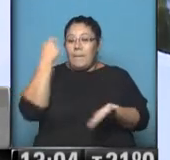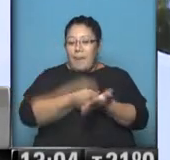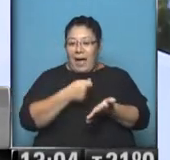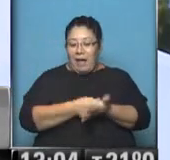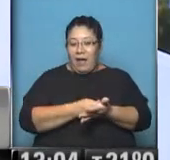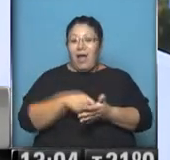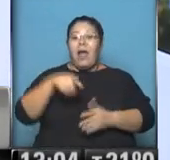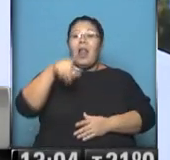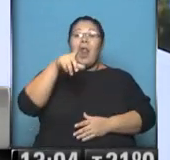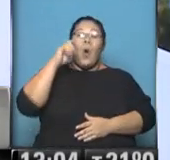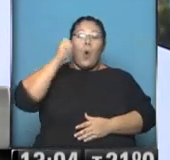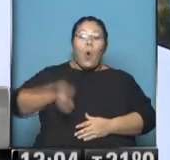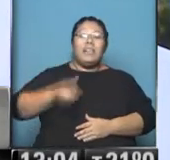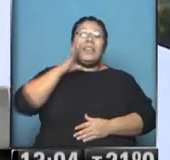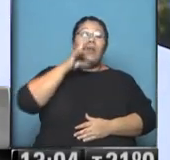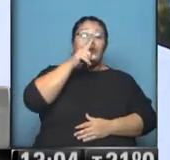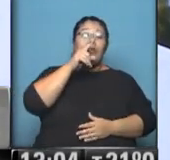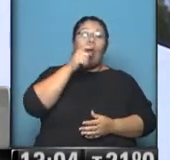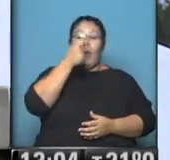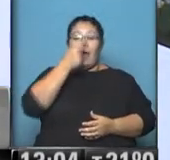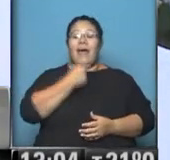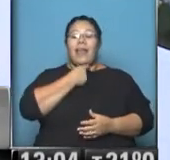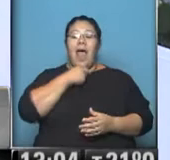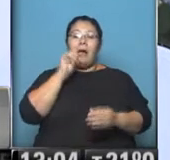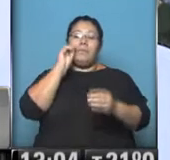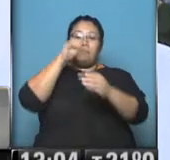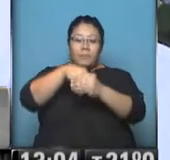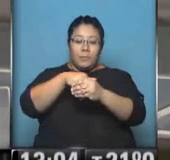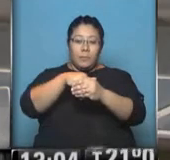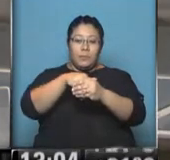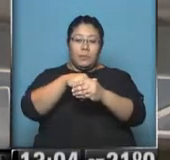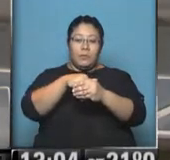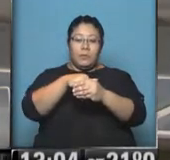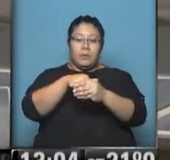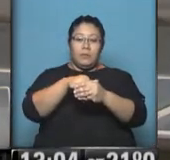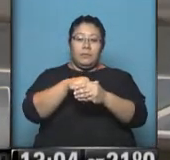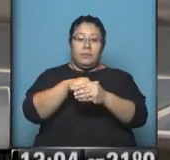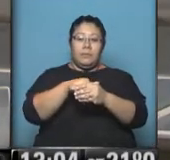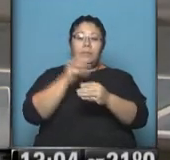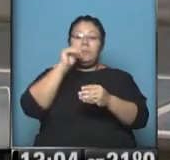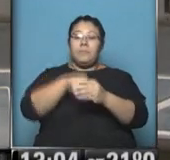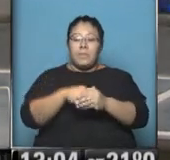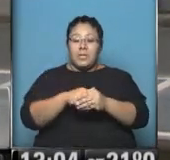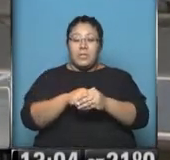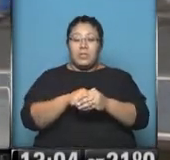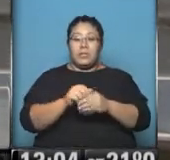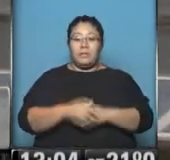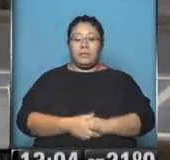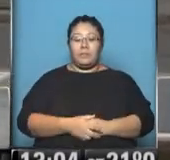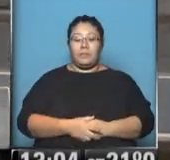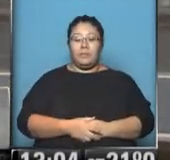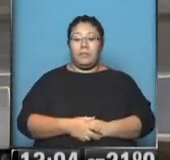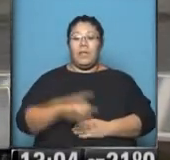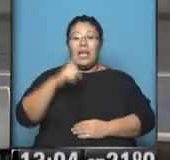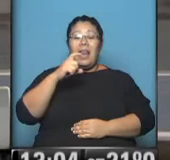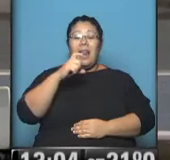queriendo entrometerse en un asunto que no estaba bajo su jurisdicción, al que le había dado pie la casa matriz del Citibank por consultarlo, cosa que no